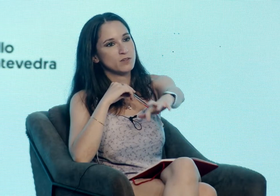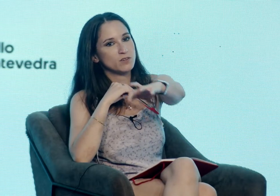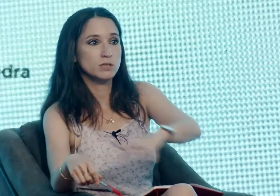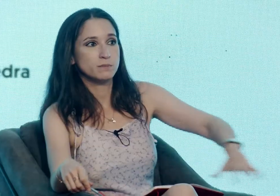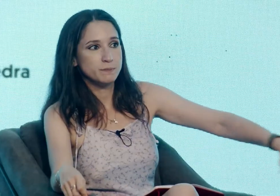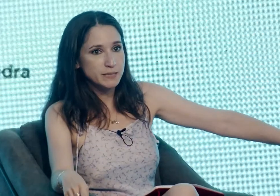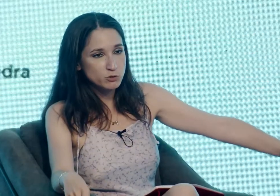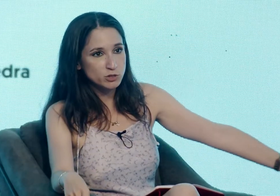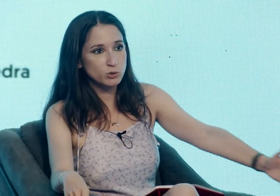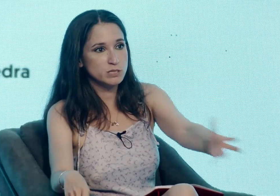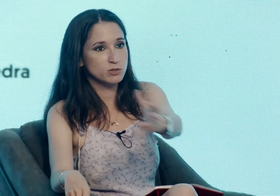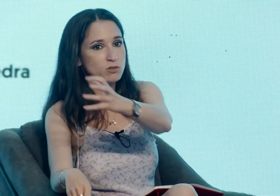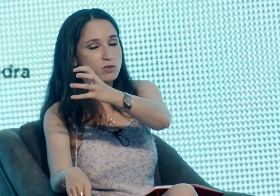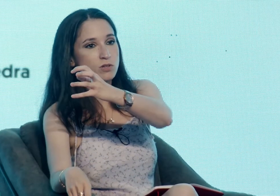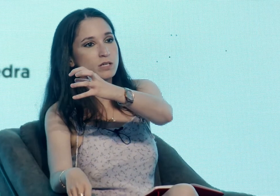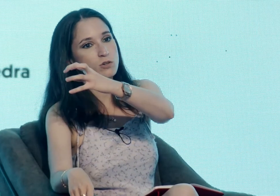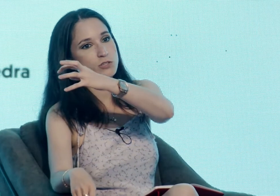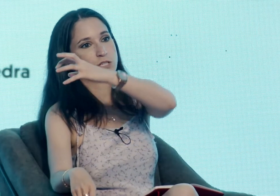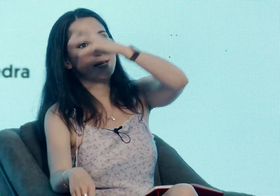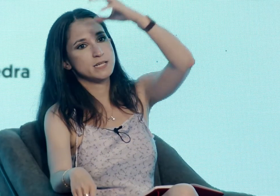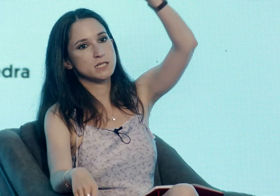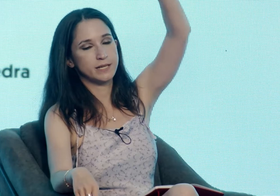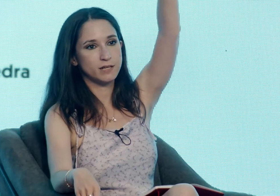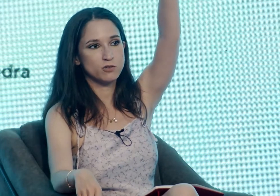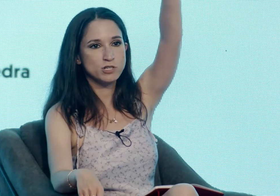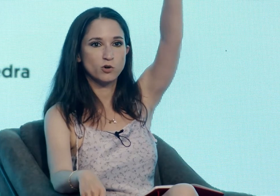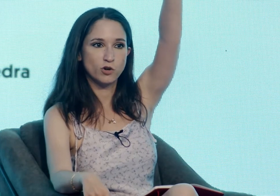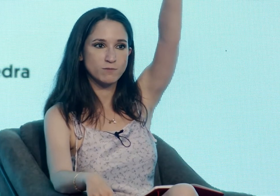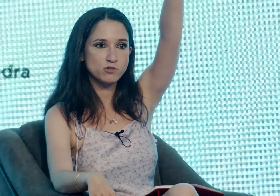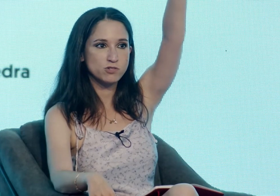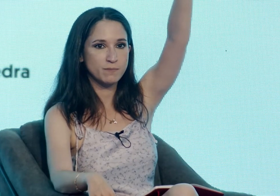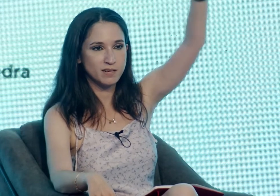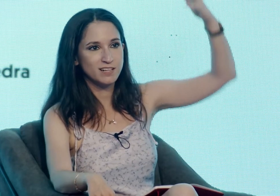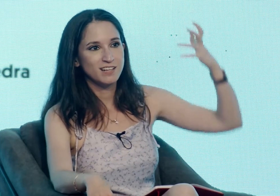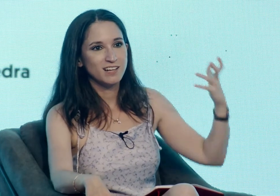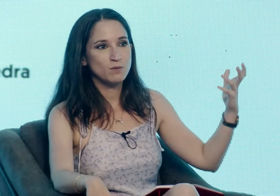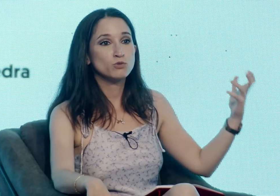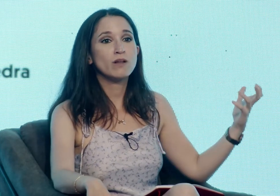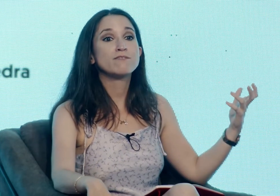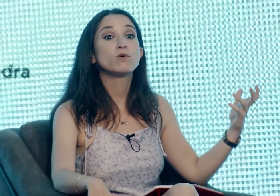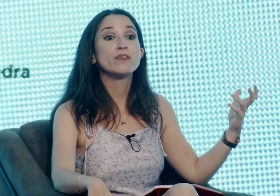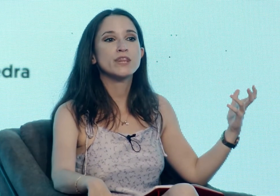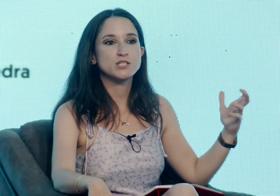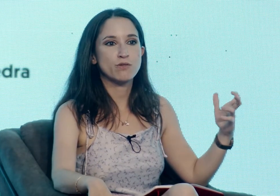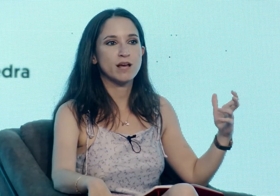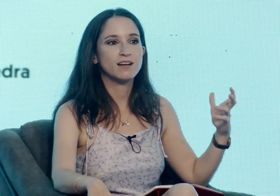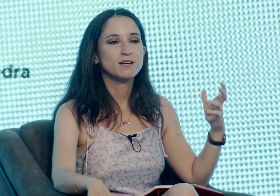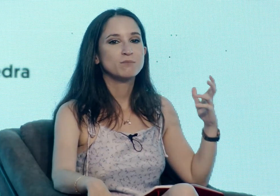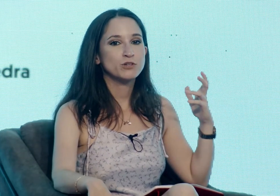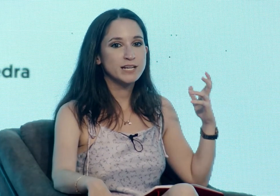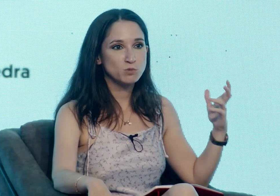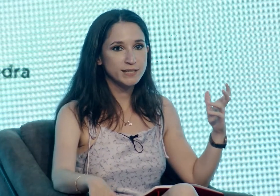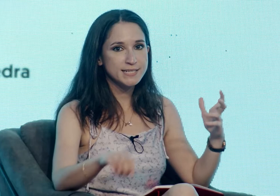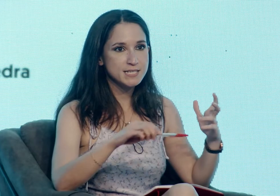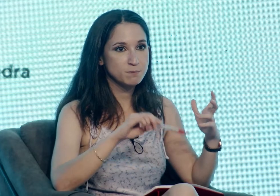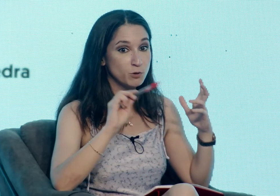la opinión. Venimos de todo esto y lo que nos queda es creernos que coronamos también el mundo de la influencia social.